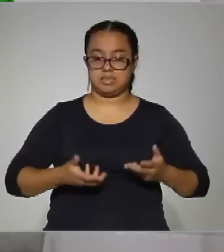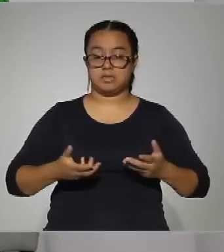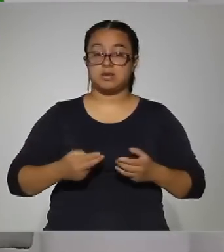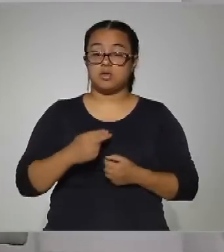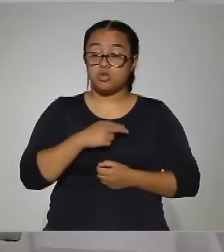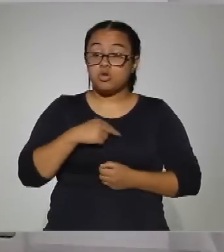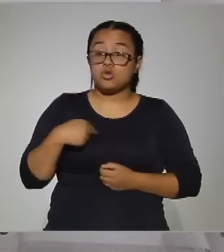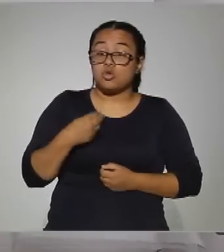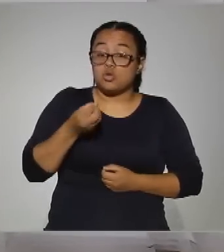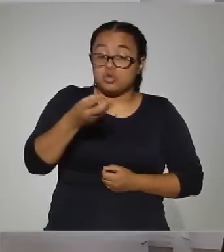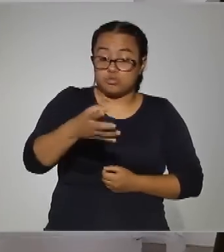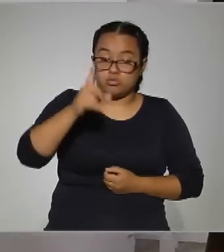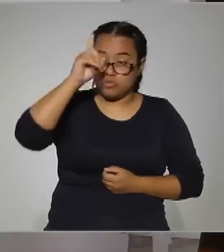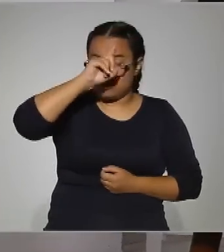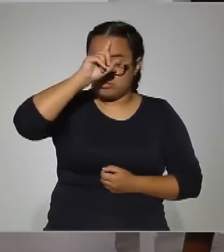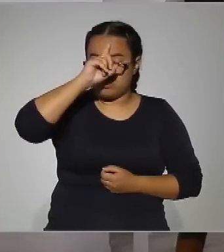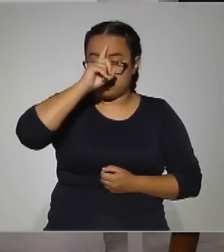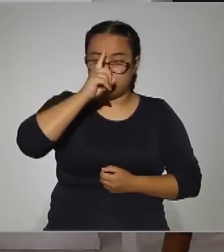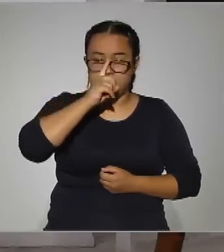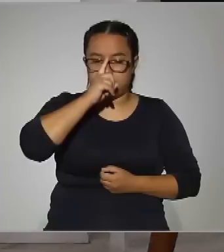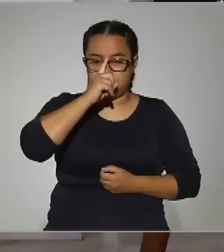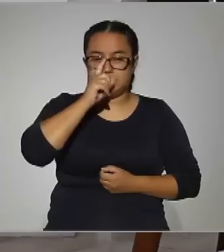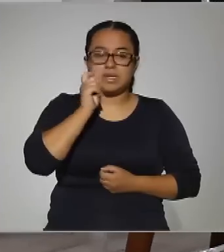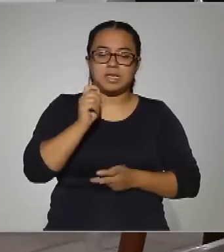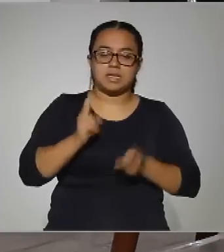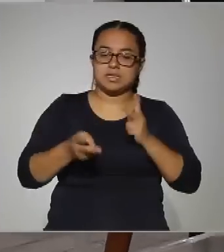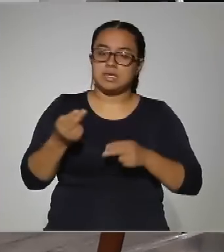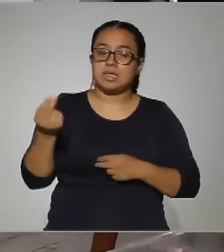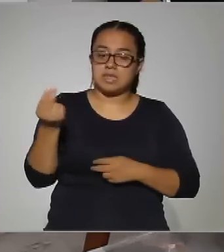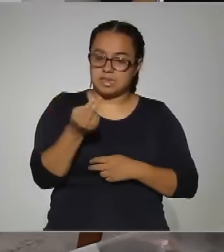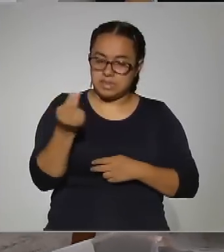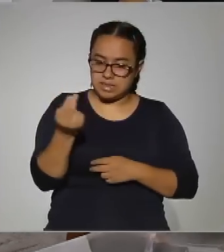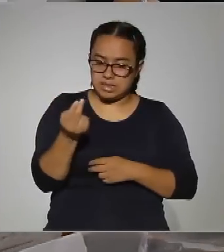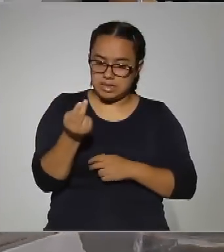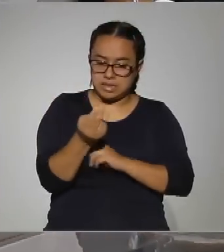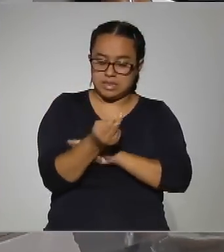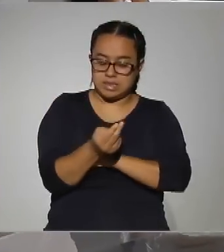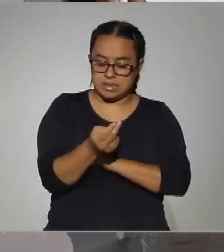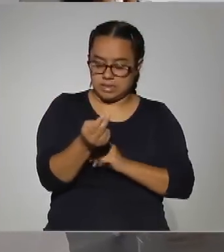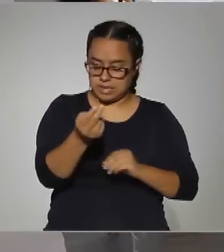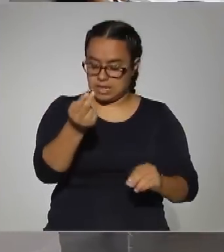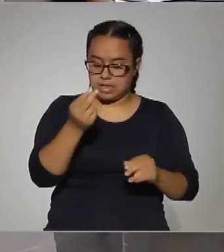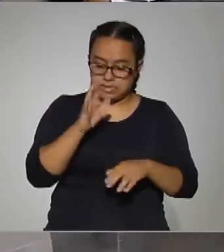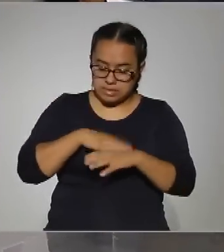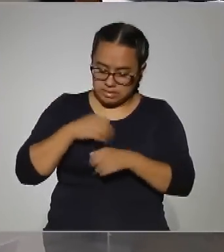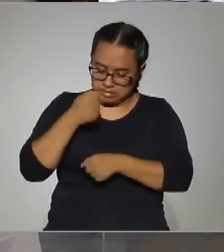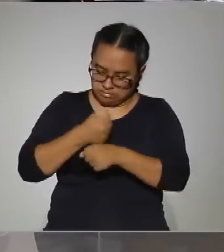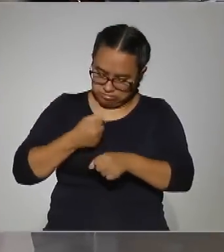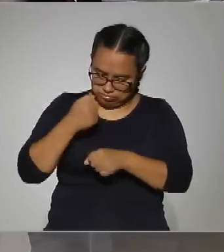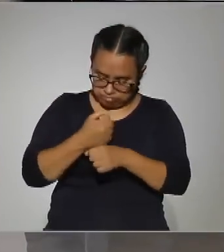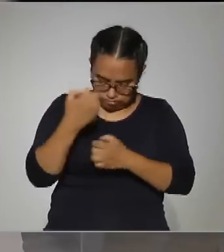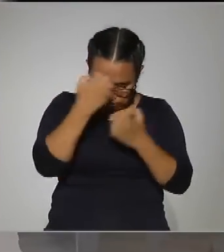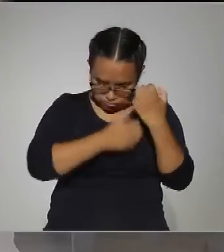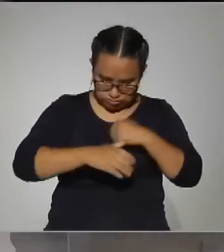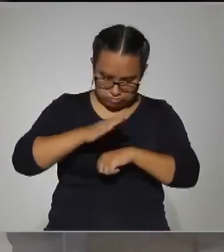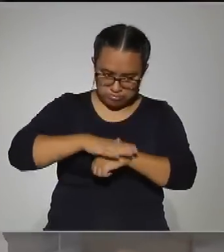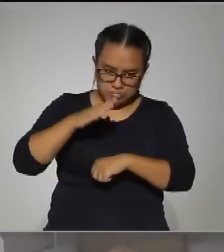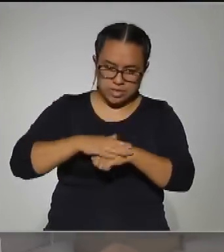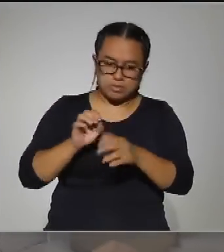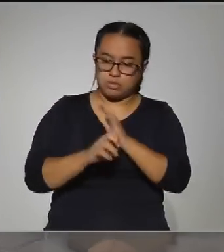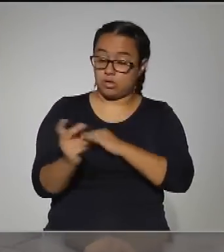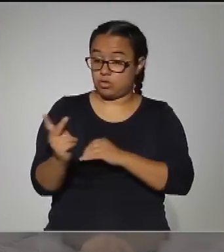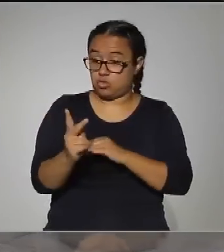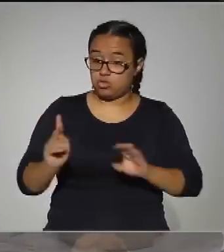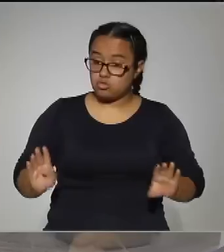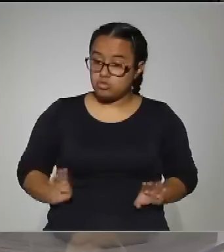un tip, es esto de lo que estamos hablando, ¿no? O sea, se requiere hacer un trabajo de elaboración de eso, de lo que pasó en esa pareja,